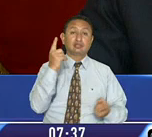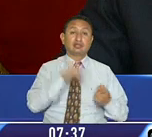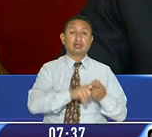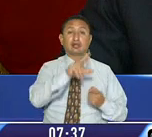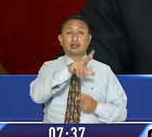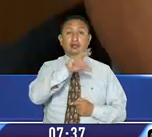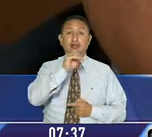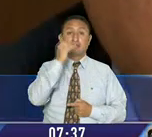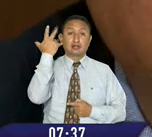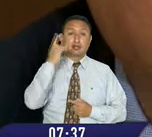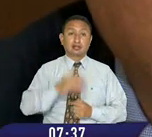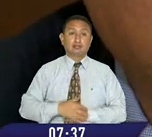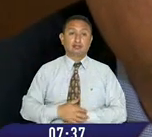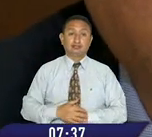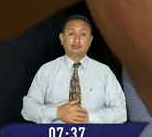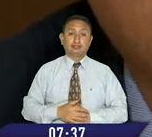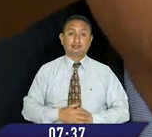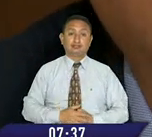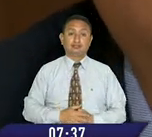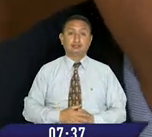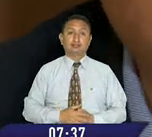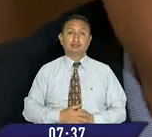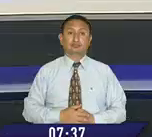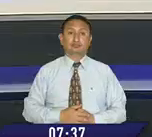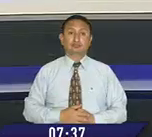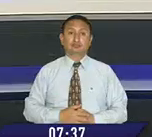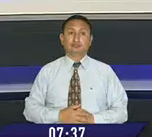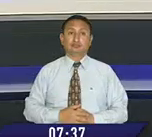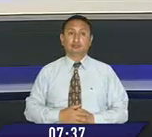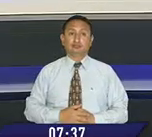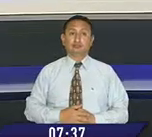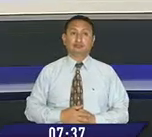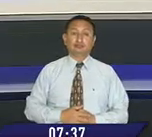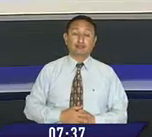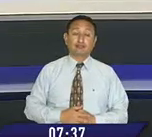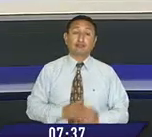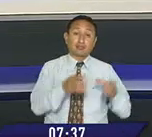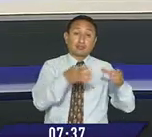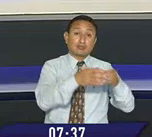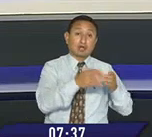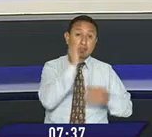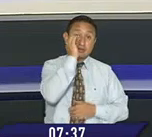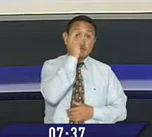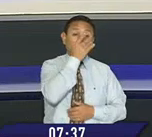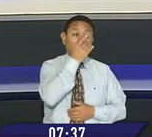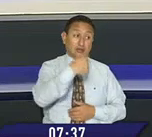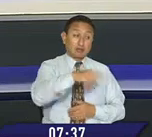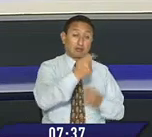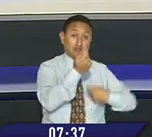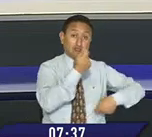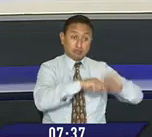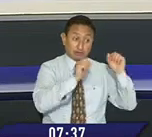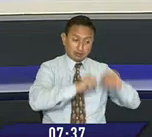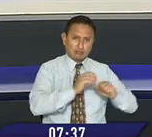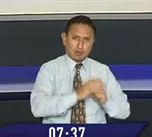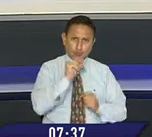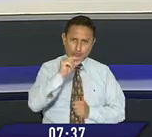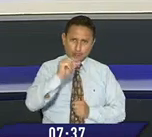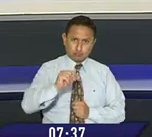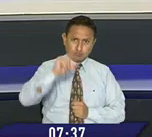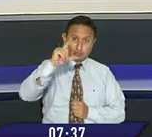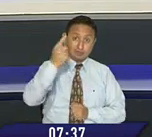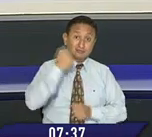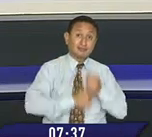30 días. Informo, Marín Jaramillo. El sector floricultor reportó un incremento en sus exportaciones en relación al